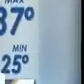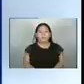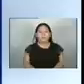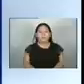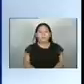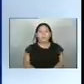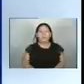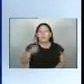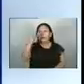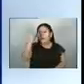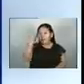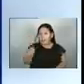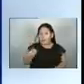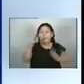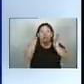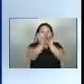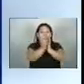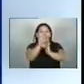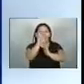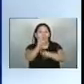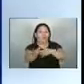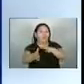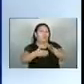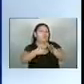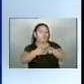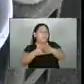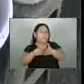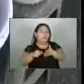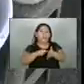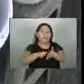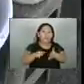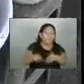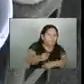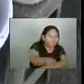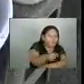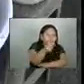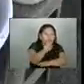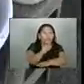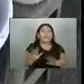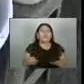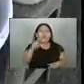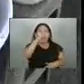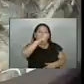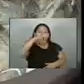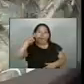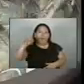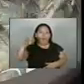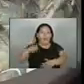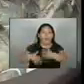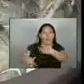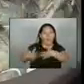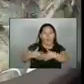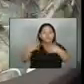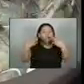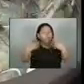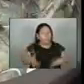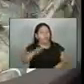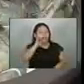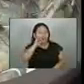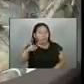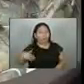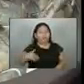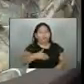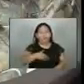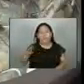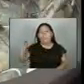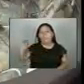por la mañana. El de mayo iniciará la veda nacional de camarón marino, según lo confirmó el Ministerio de Agricultura y Ganadería, con la que se